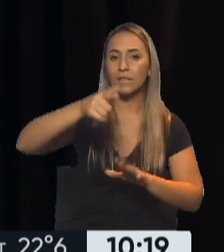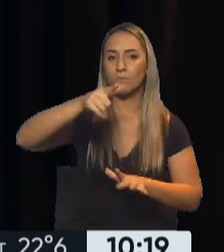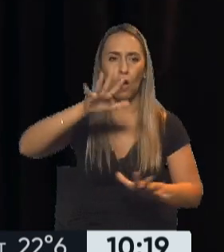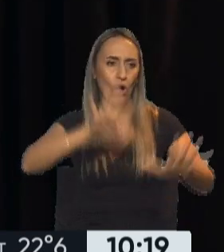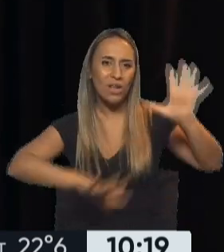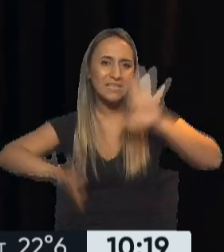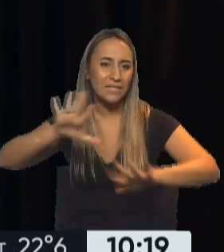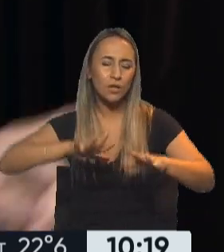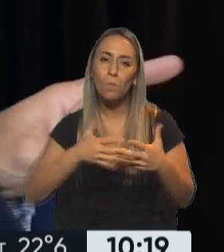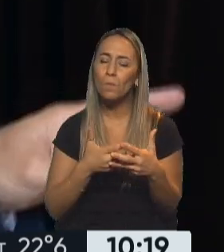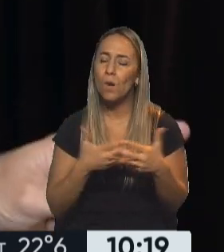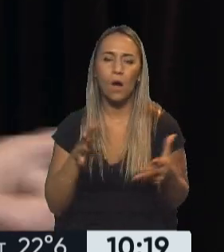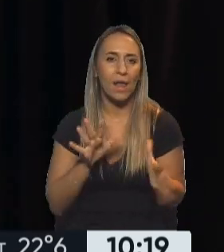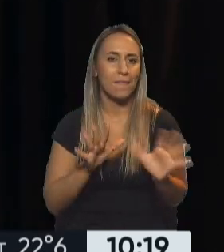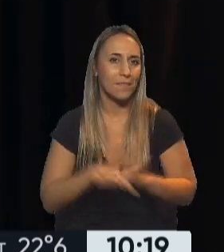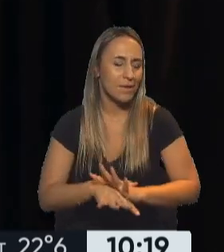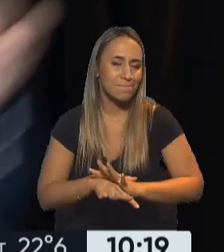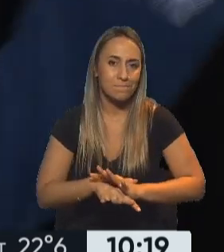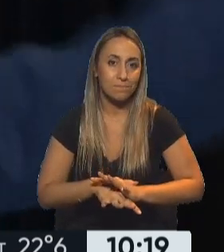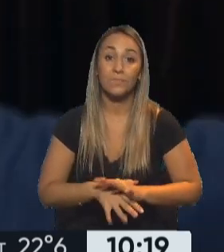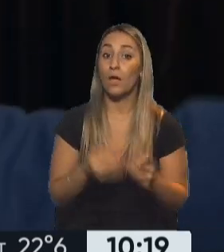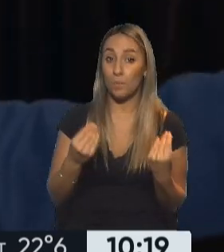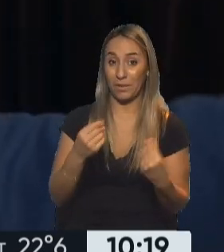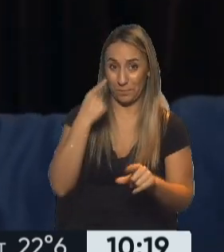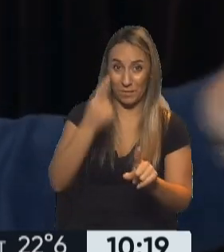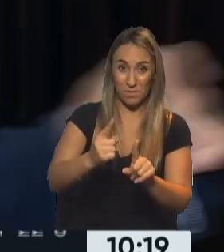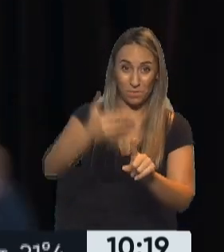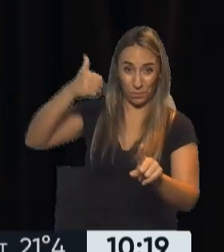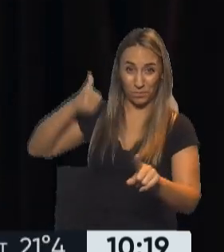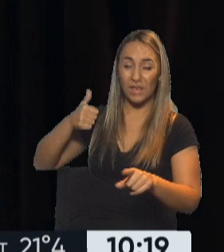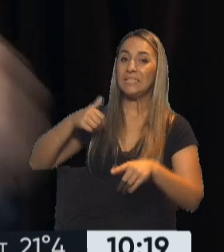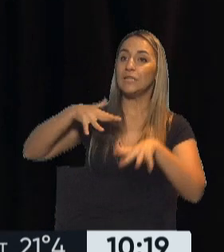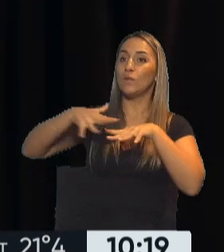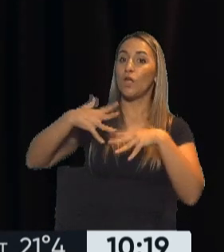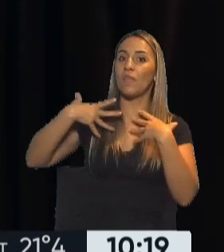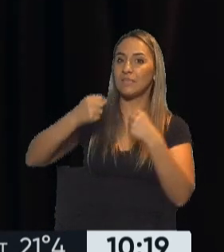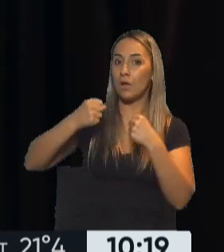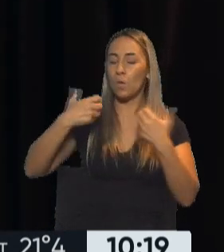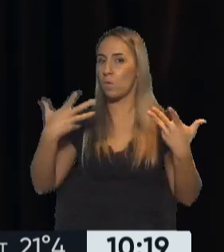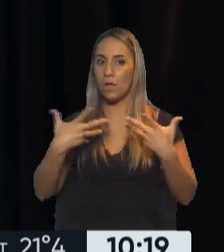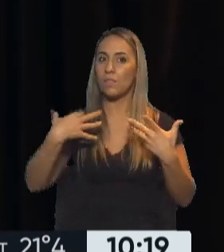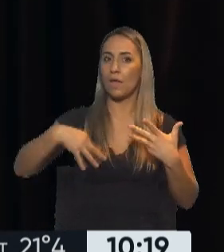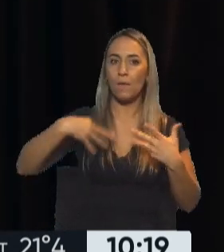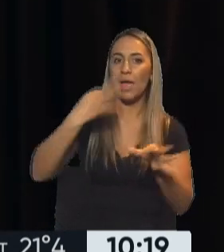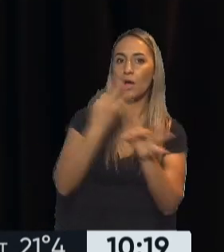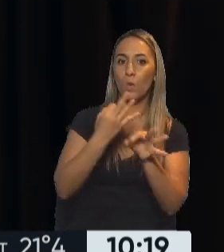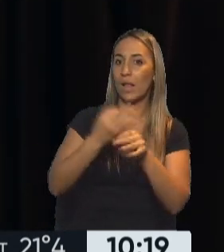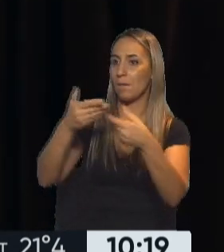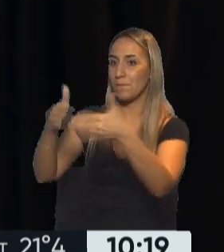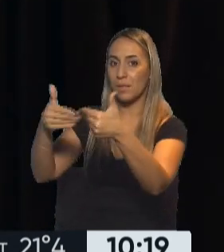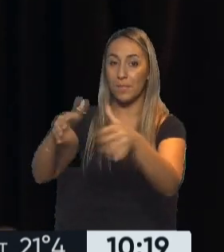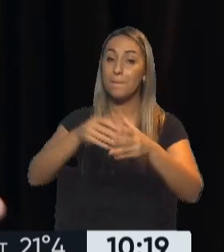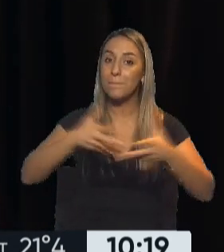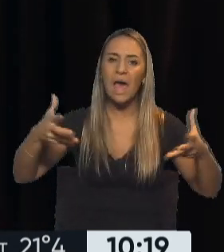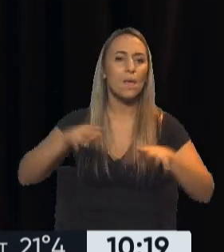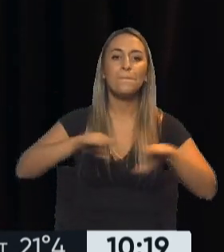también, porque fíjense que por la cuestión sanitaria de la vez pasada hubo que ampliar la cantidad de escuelas, no la cantidad de mesas,